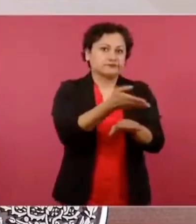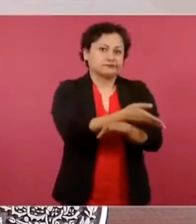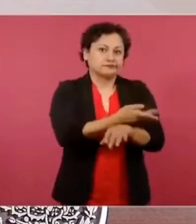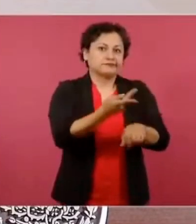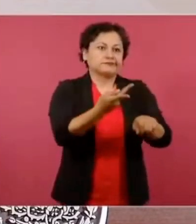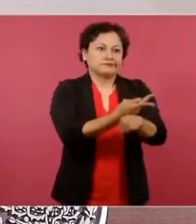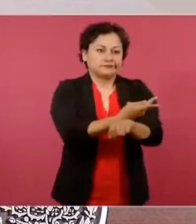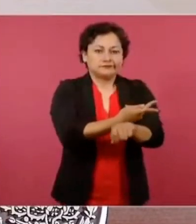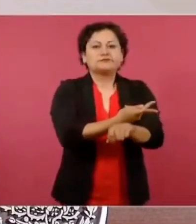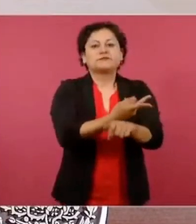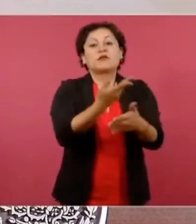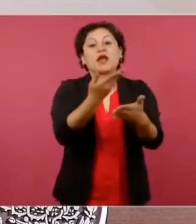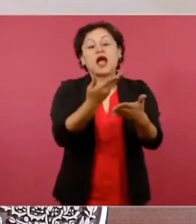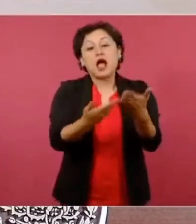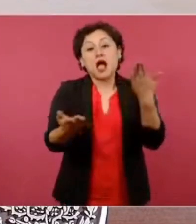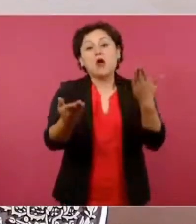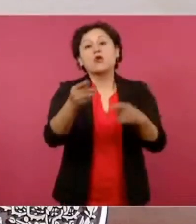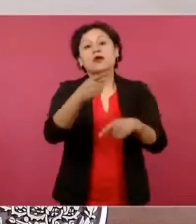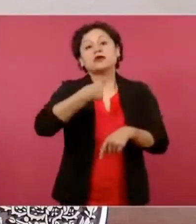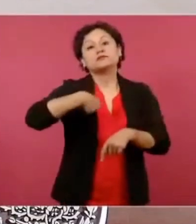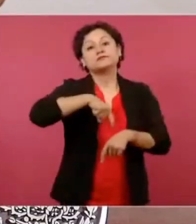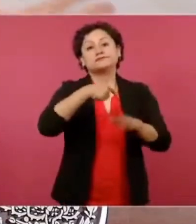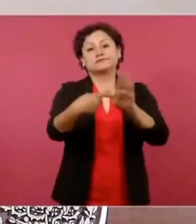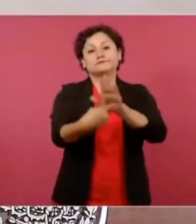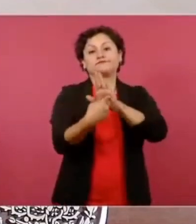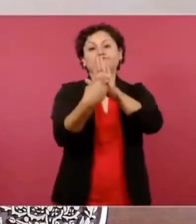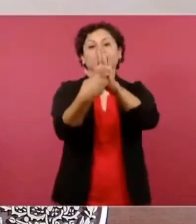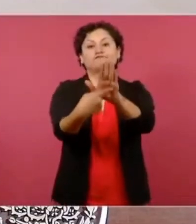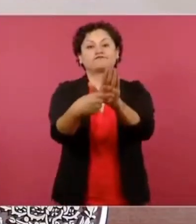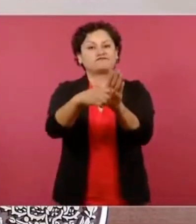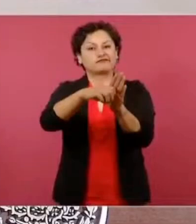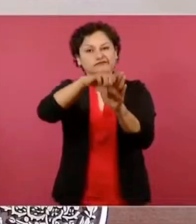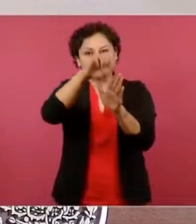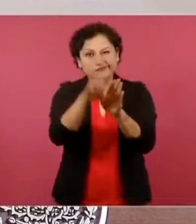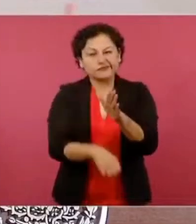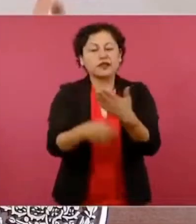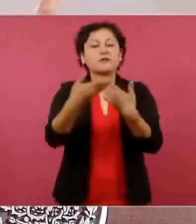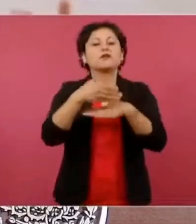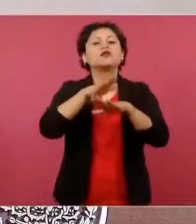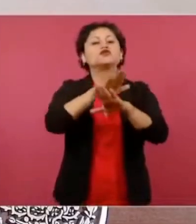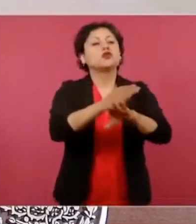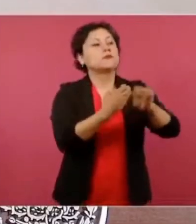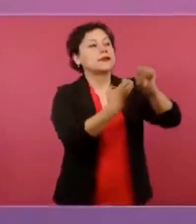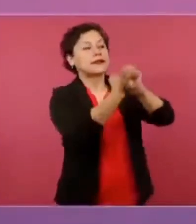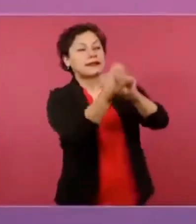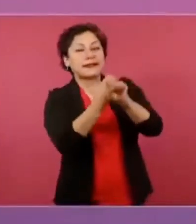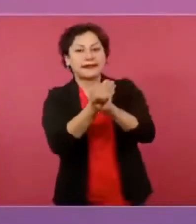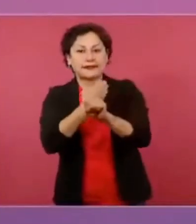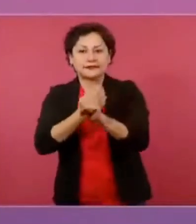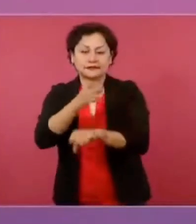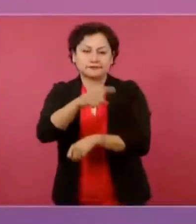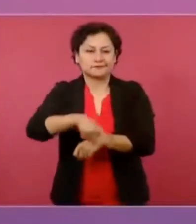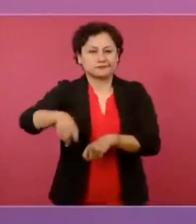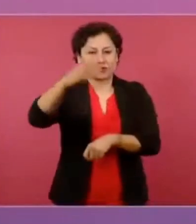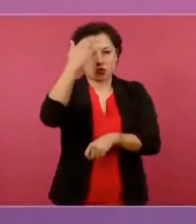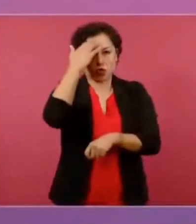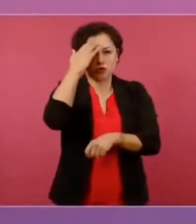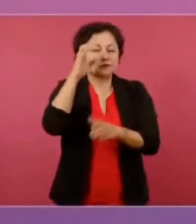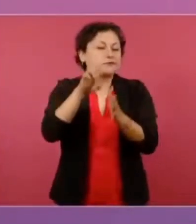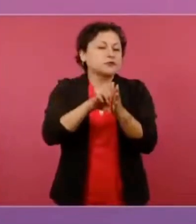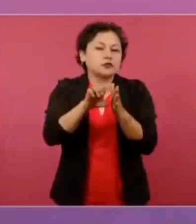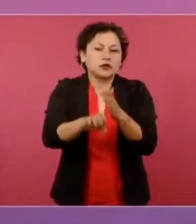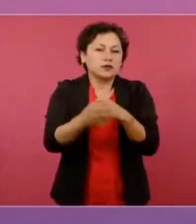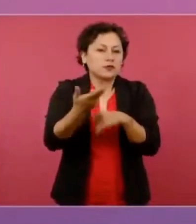país, estado por estado, poniendo un ejemplo emblemático que en los estados son muy conocidos de hospitales que